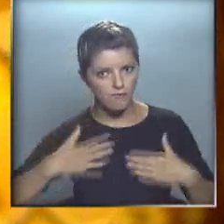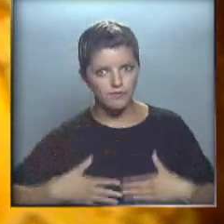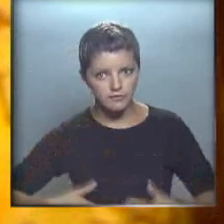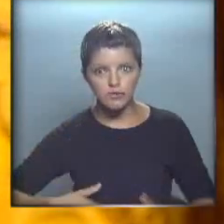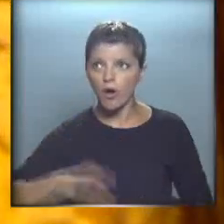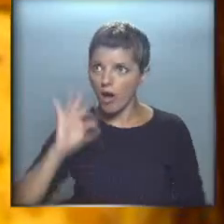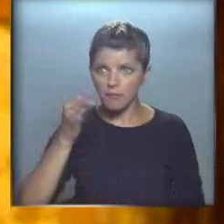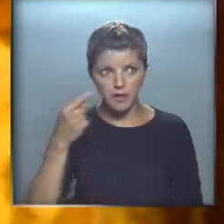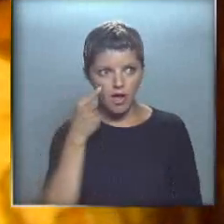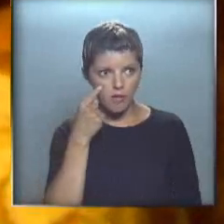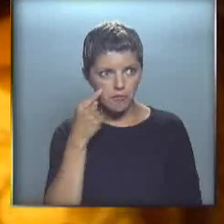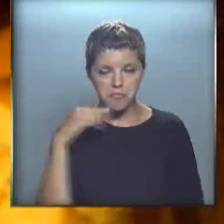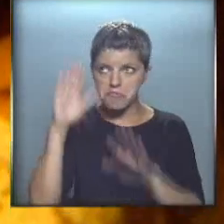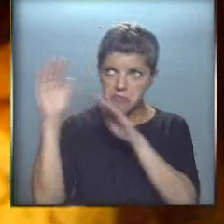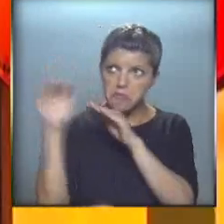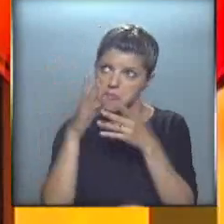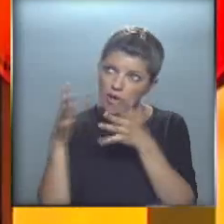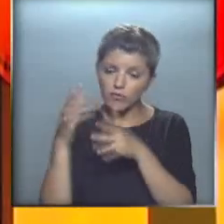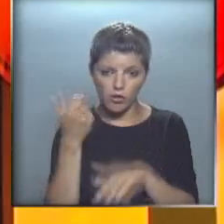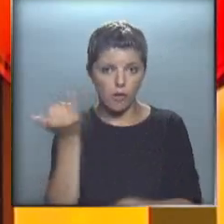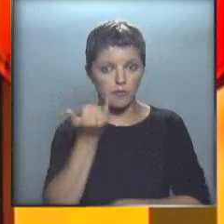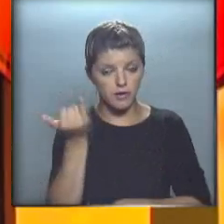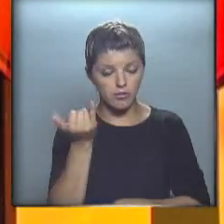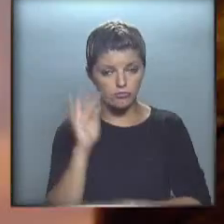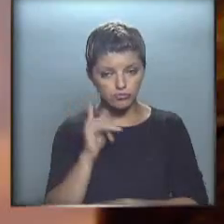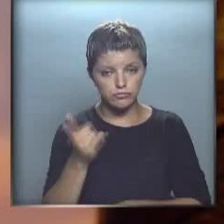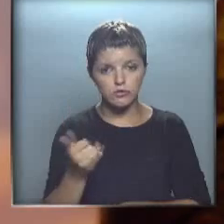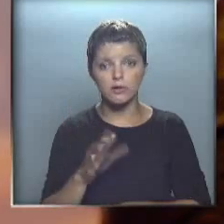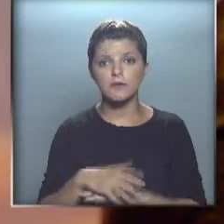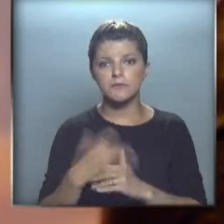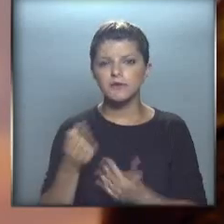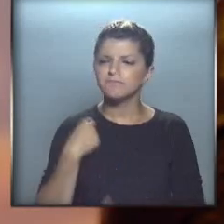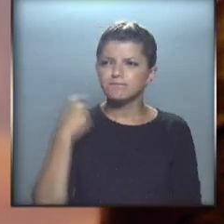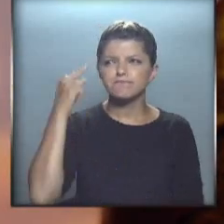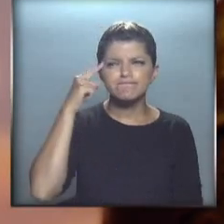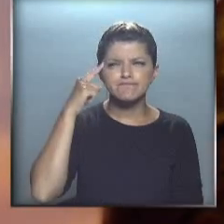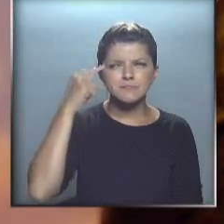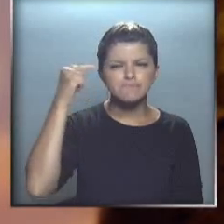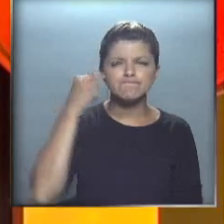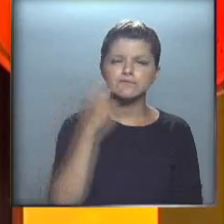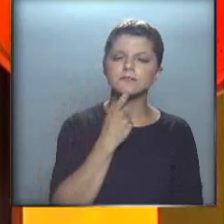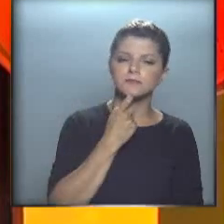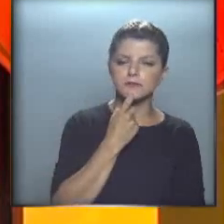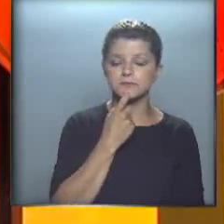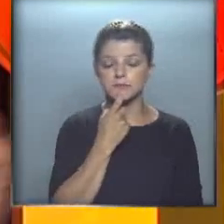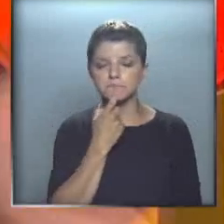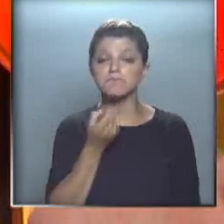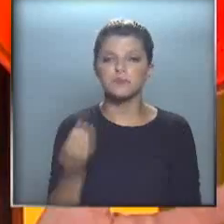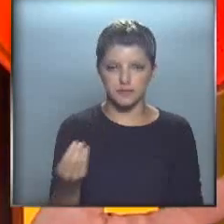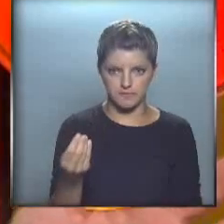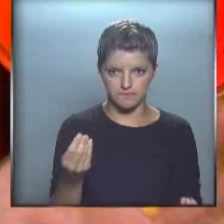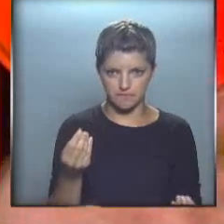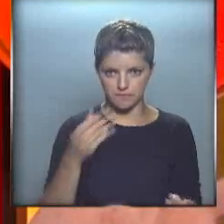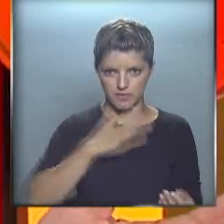esa familia? Sí, tenía un parecido físico. Y eso me hacía dudar mucho, porque yo, por un lado, un costado de